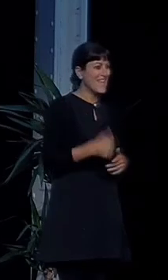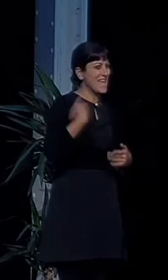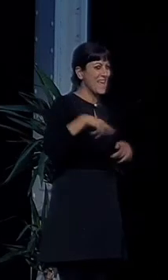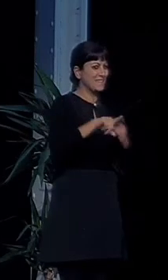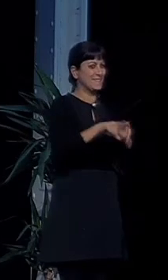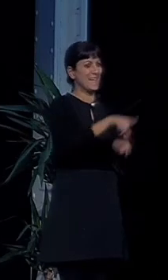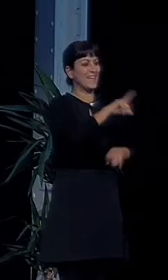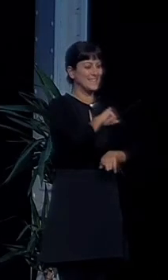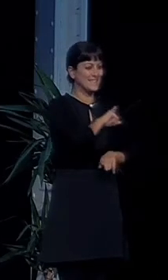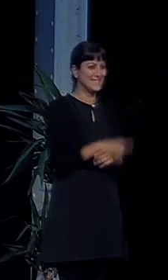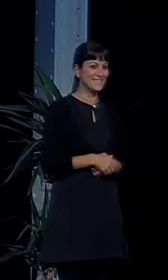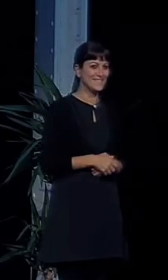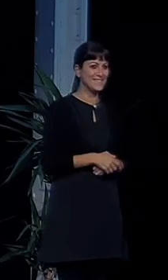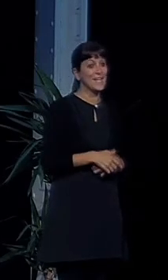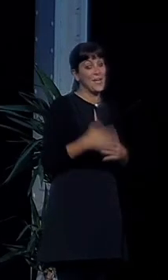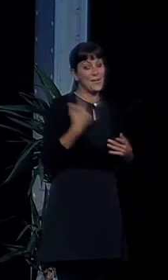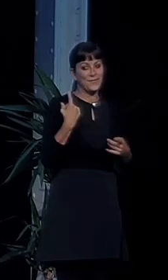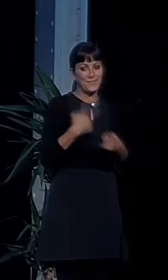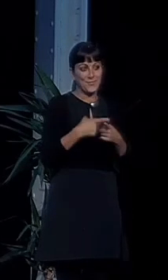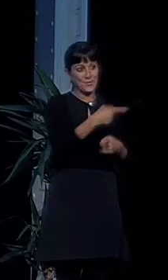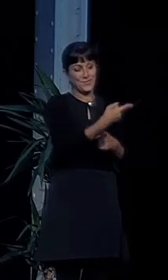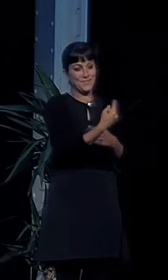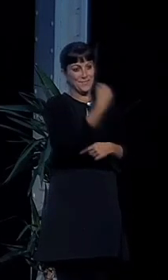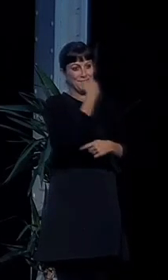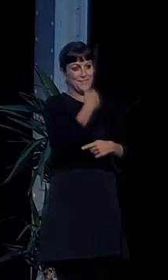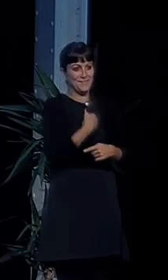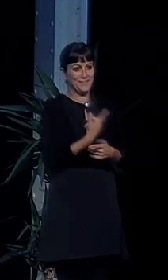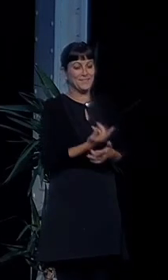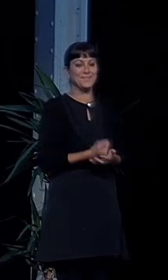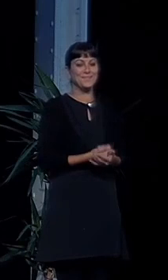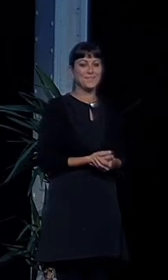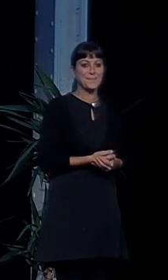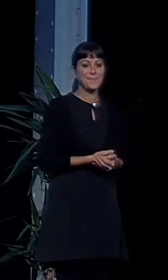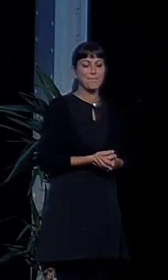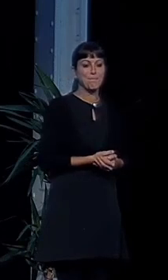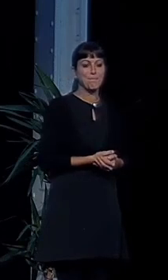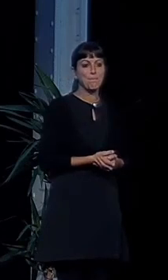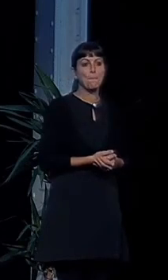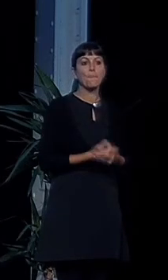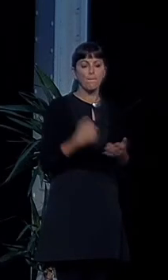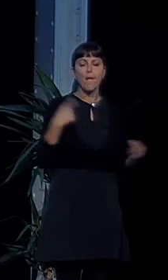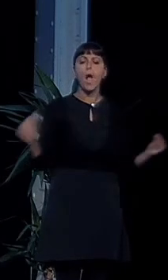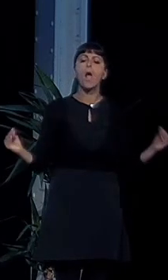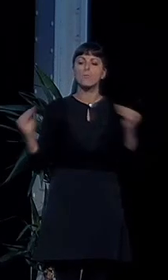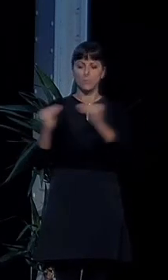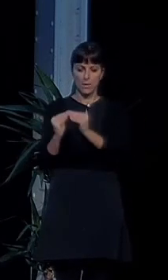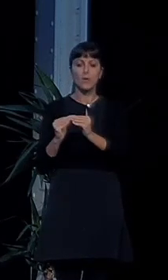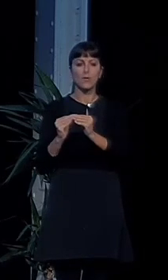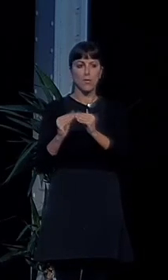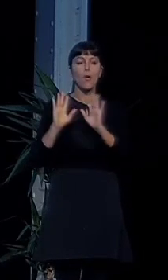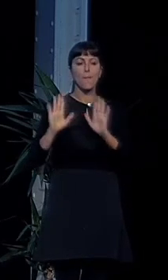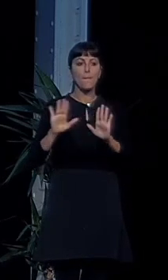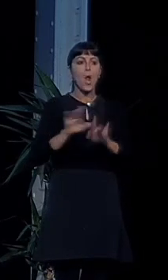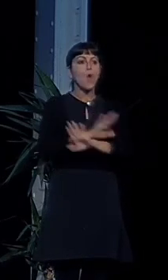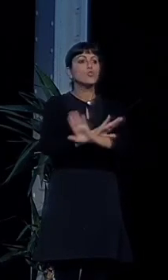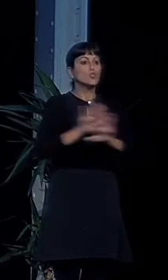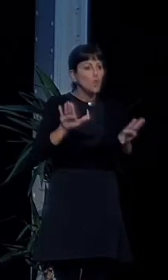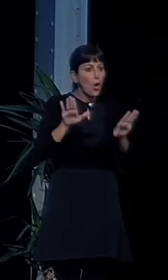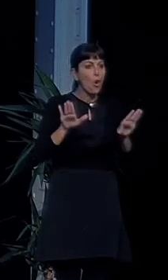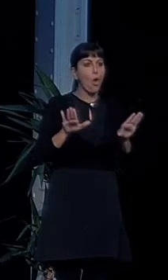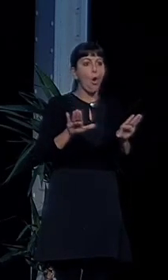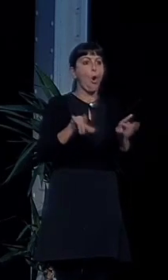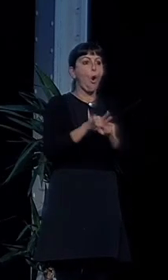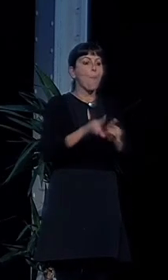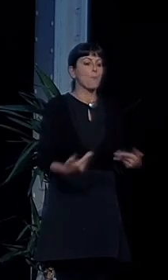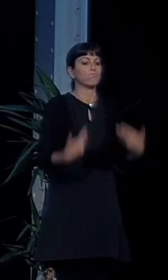directamente interpelada. Sí. Estoy de acuerdo contigo. Yo me refería a no quedarse solo en esa postura... de